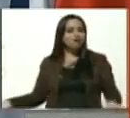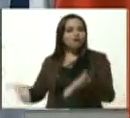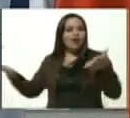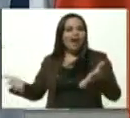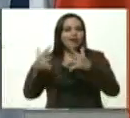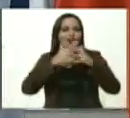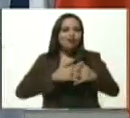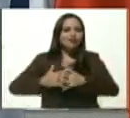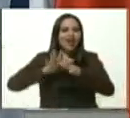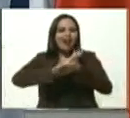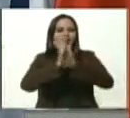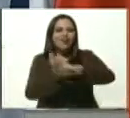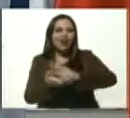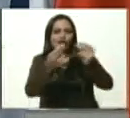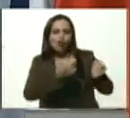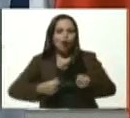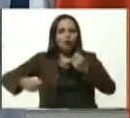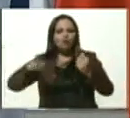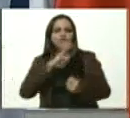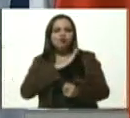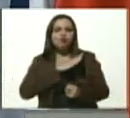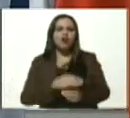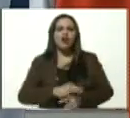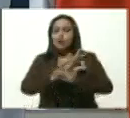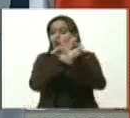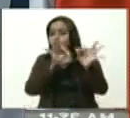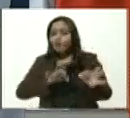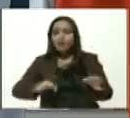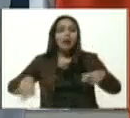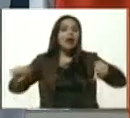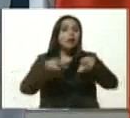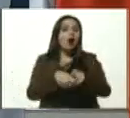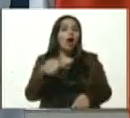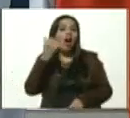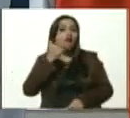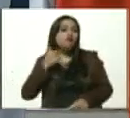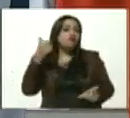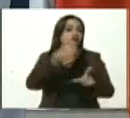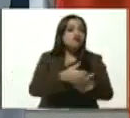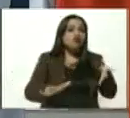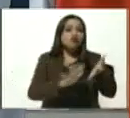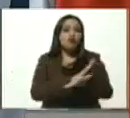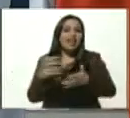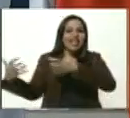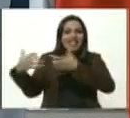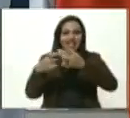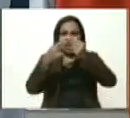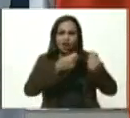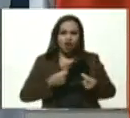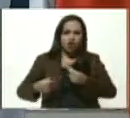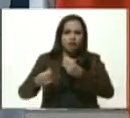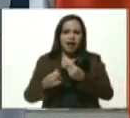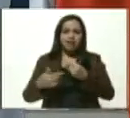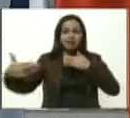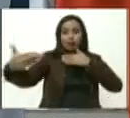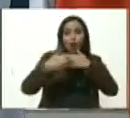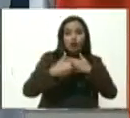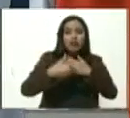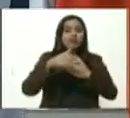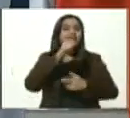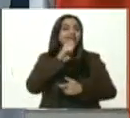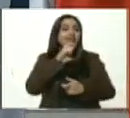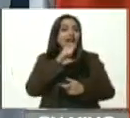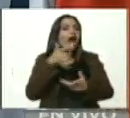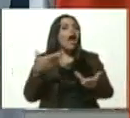para destruir nuestra economía, una manera igualmente violenta de guerra económica para atentar contra el pueblo.